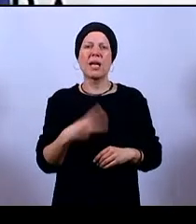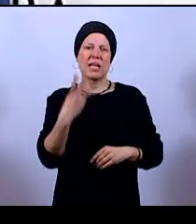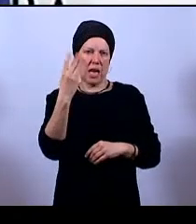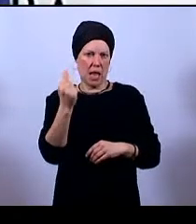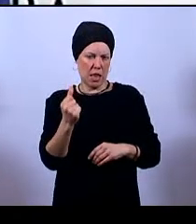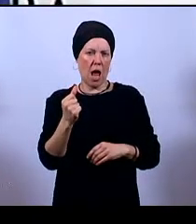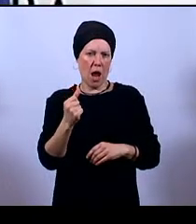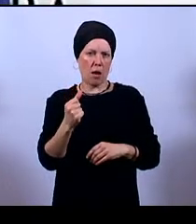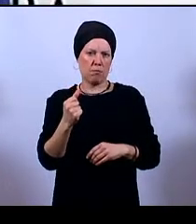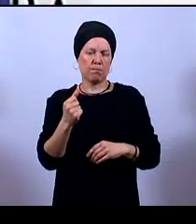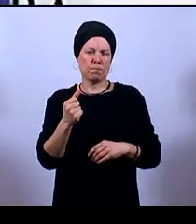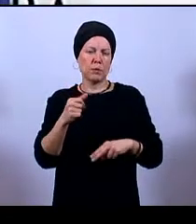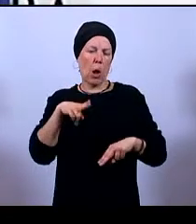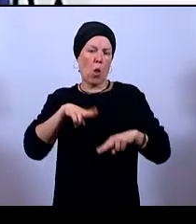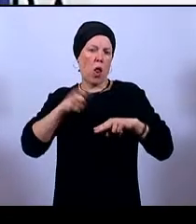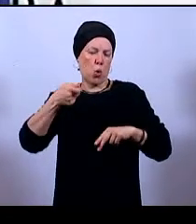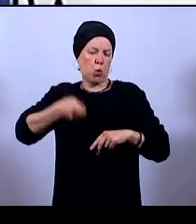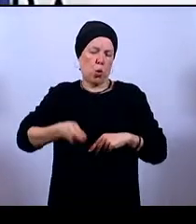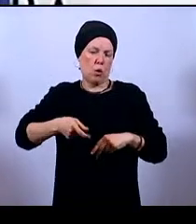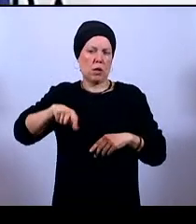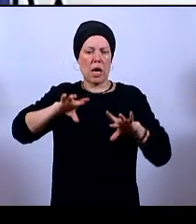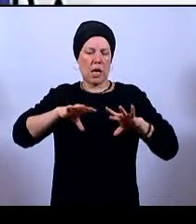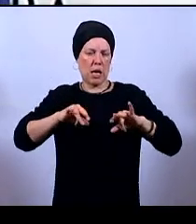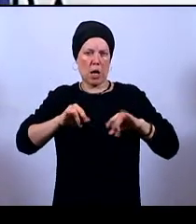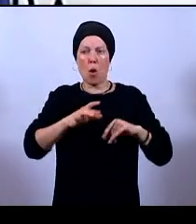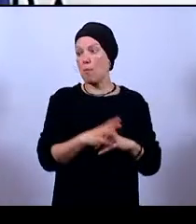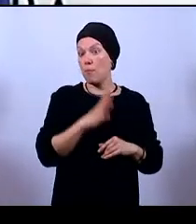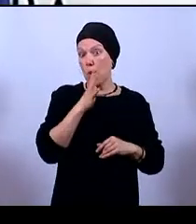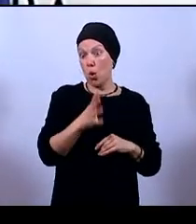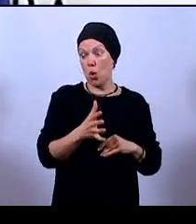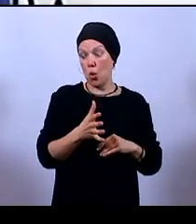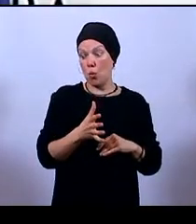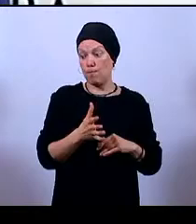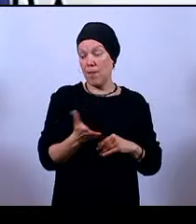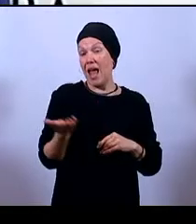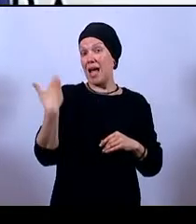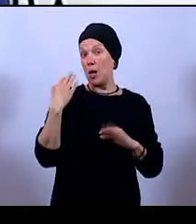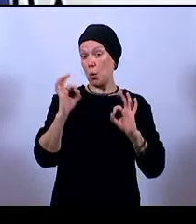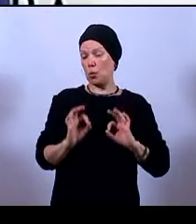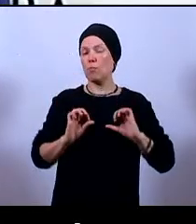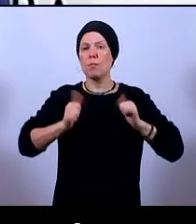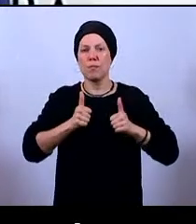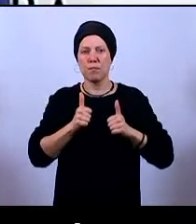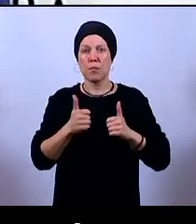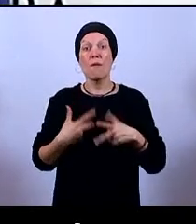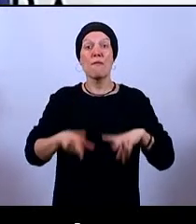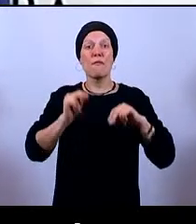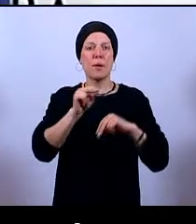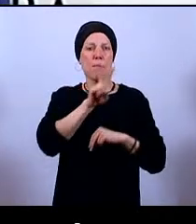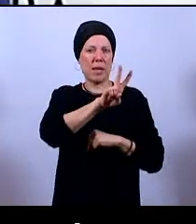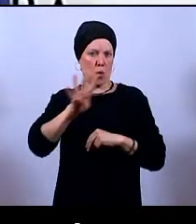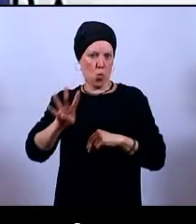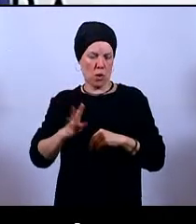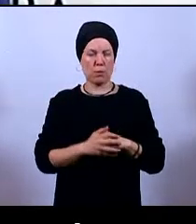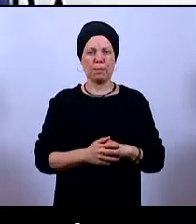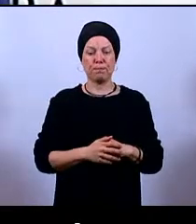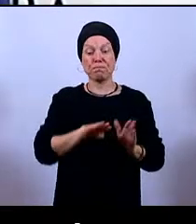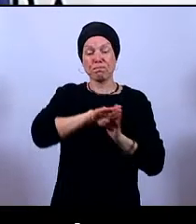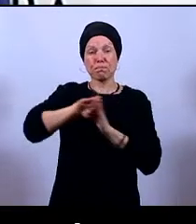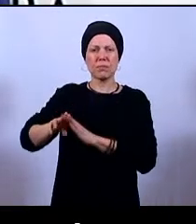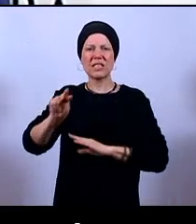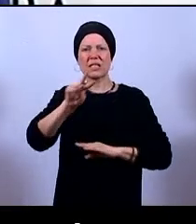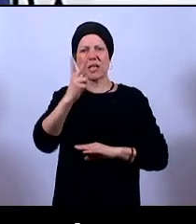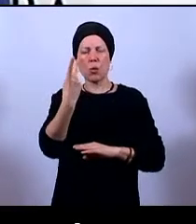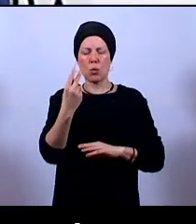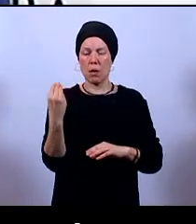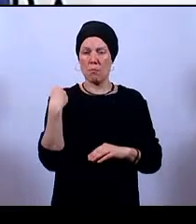luto en la región, que saben que comenzaban ayer y que acabarán el día 24. La segunda pregunta era sobre